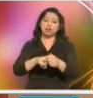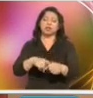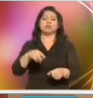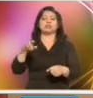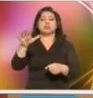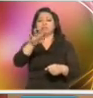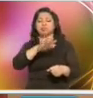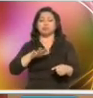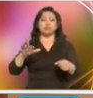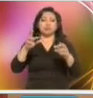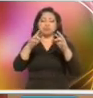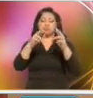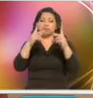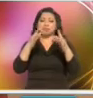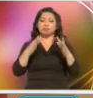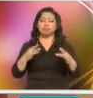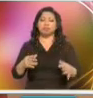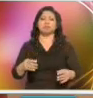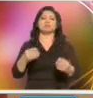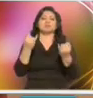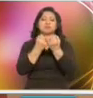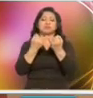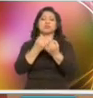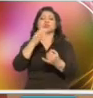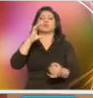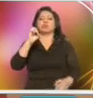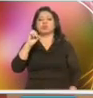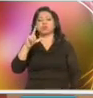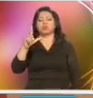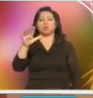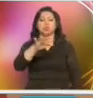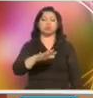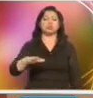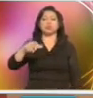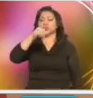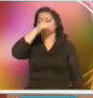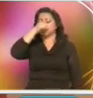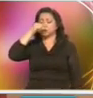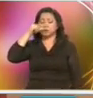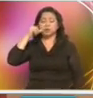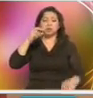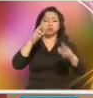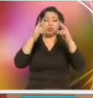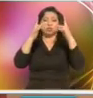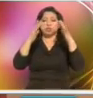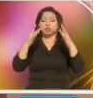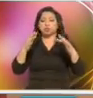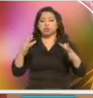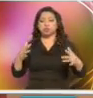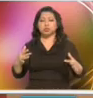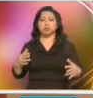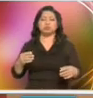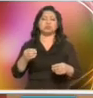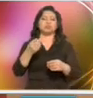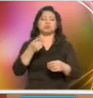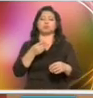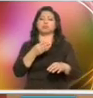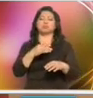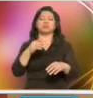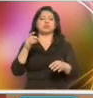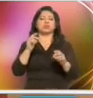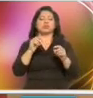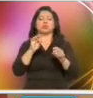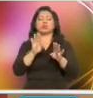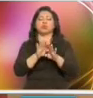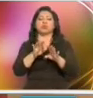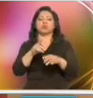muy destruida, la parte de la Colonia Juárez muy destruida, volaban los obuses, hubo momentos en que tuvo